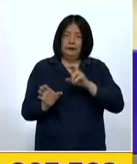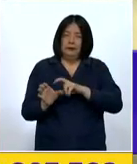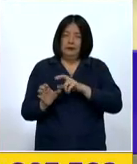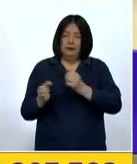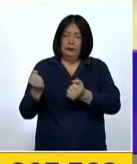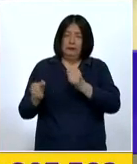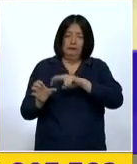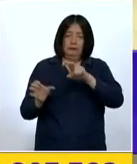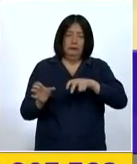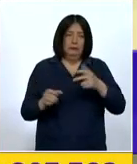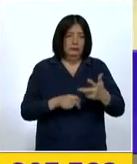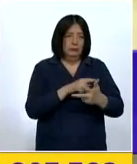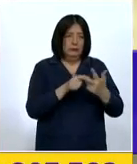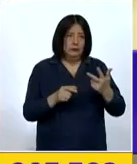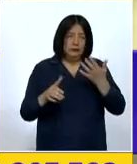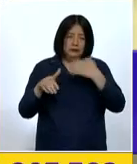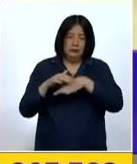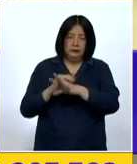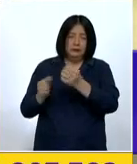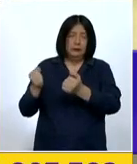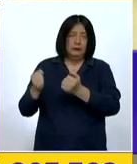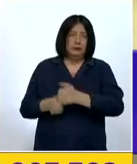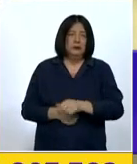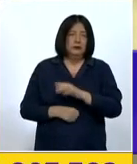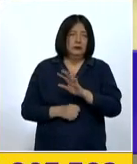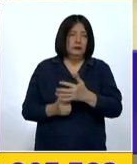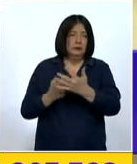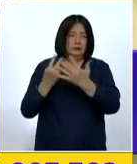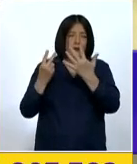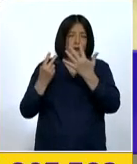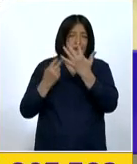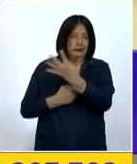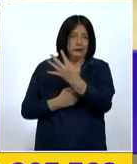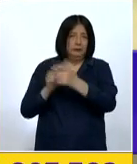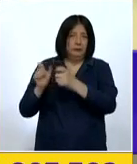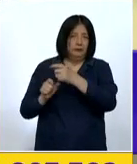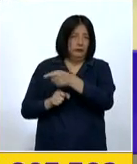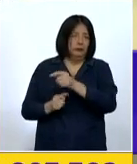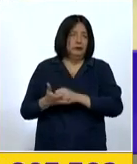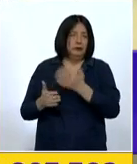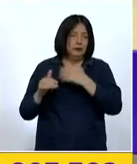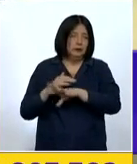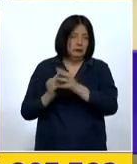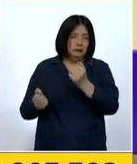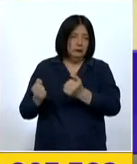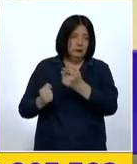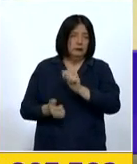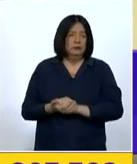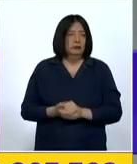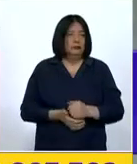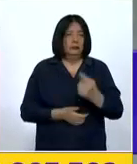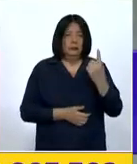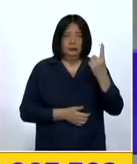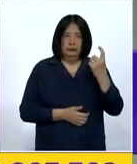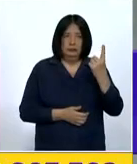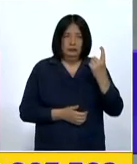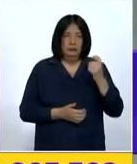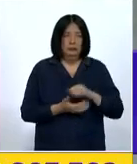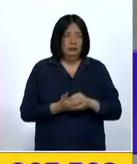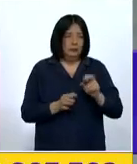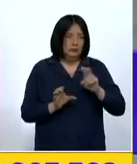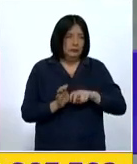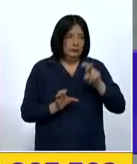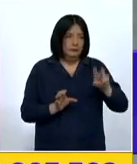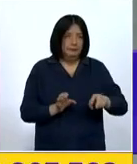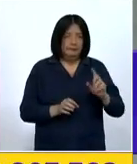vale decirles que dentro de ese auto Toyota negro iban cinco sicarios, cinco delincuentes. ¿Sí? Uno de ellos, el que se baja,